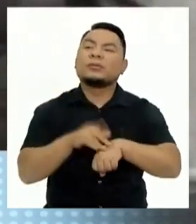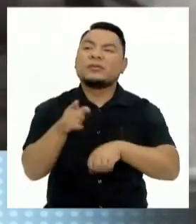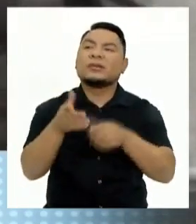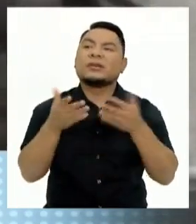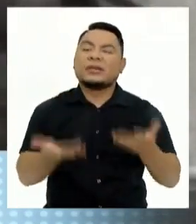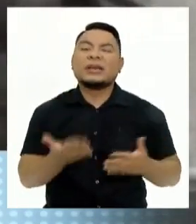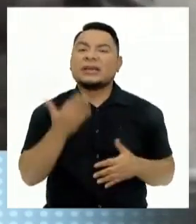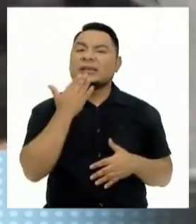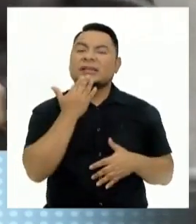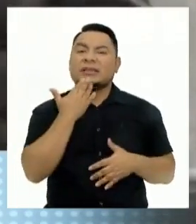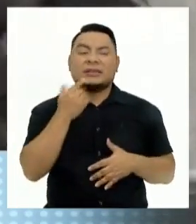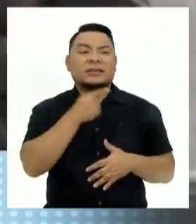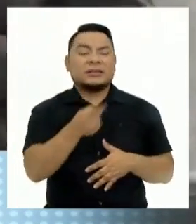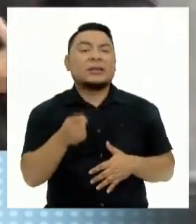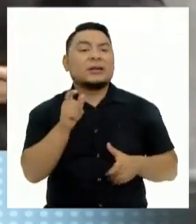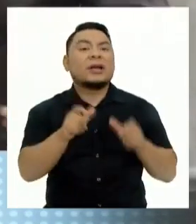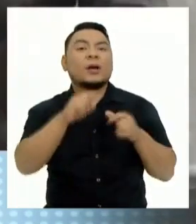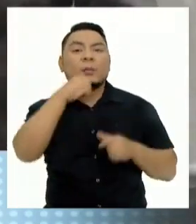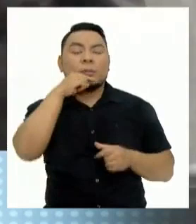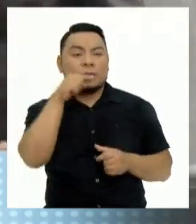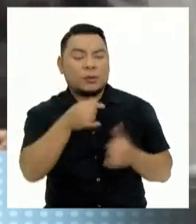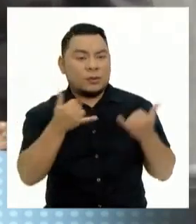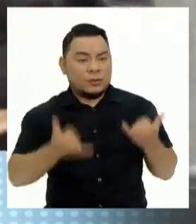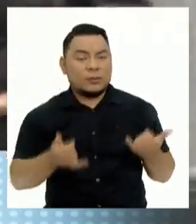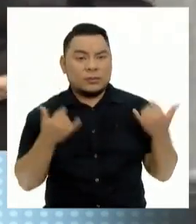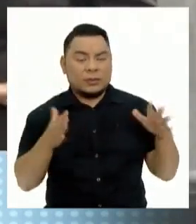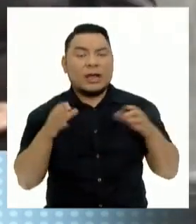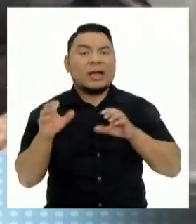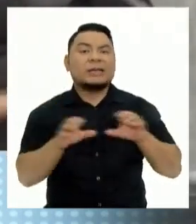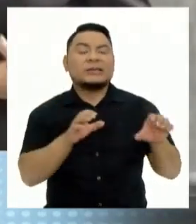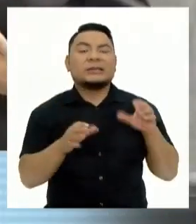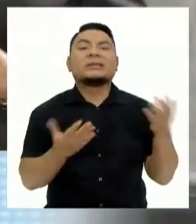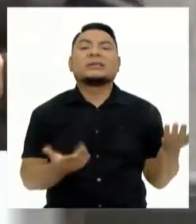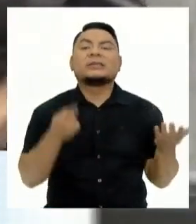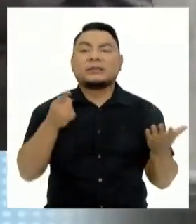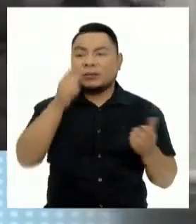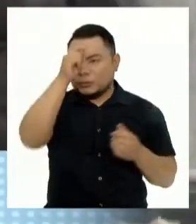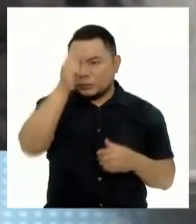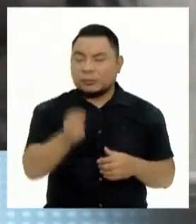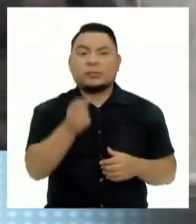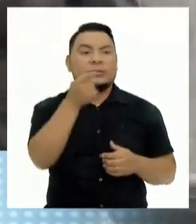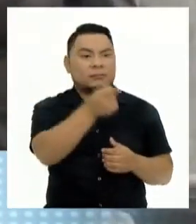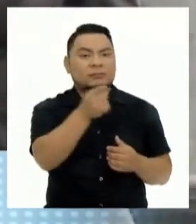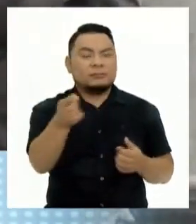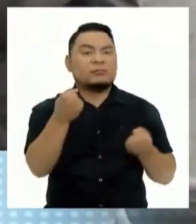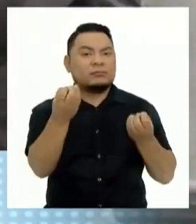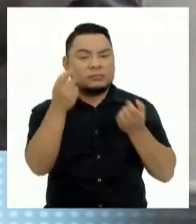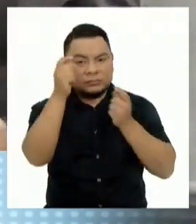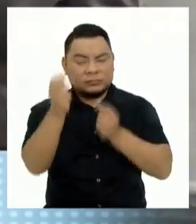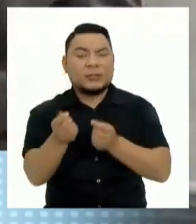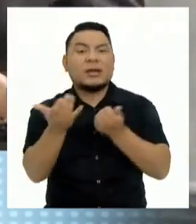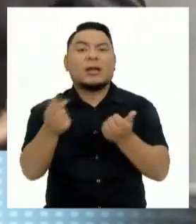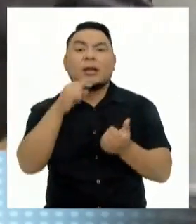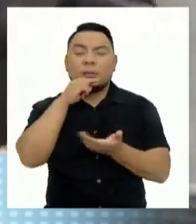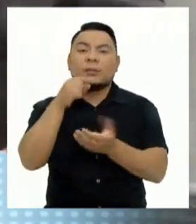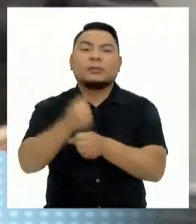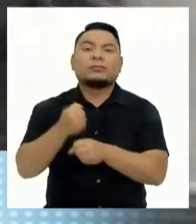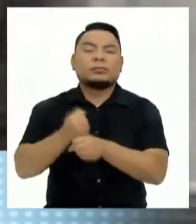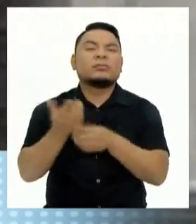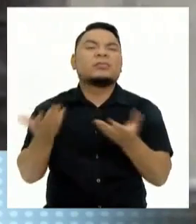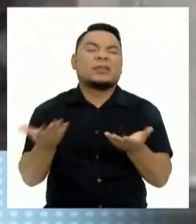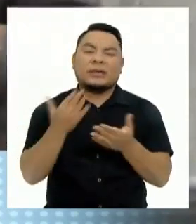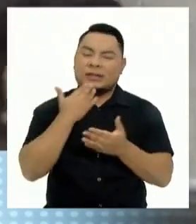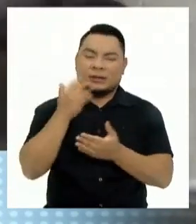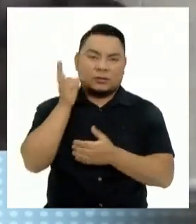a quiénes son las mujeres que hoy día están siendo homenajeadas, ¿no?, en este acto.